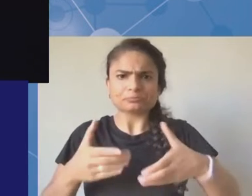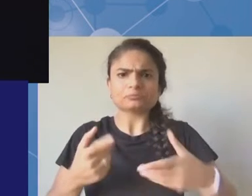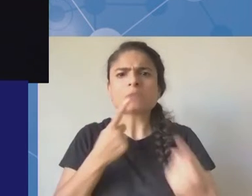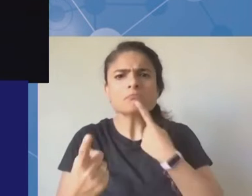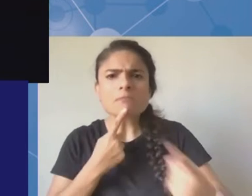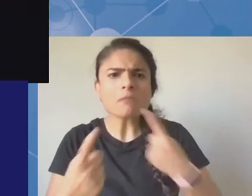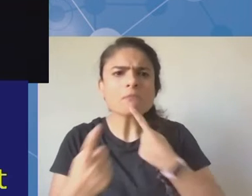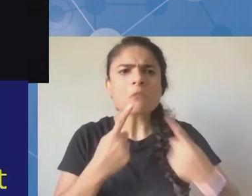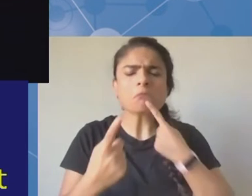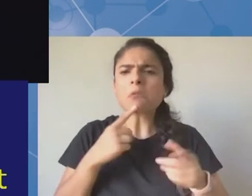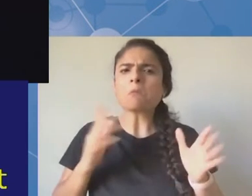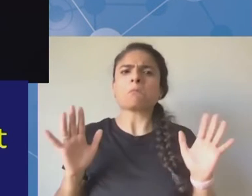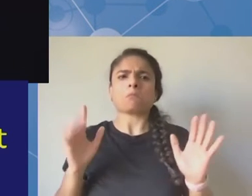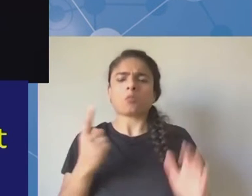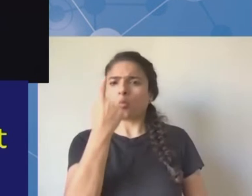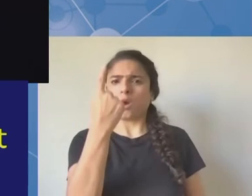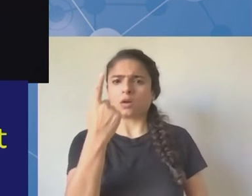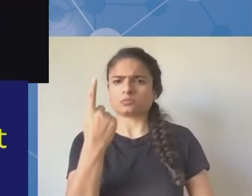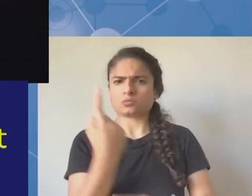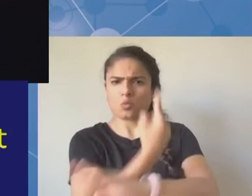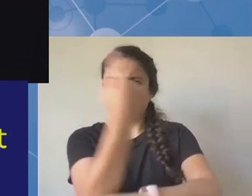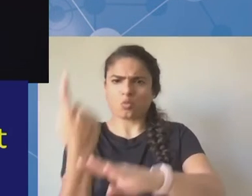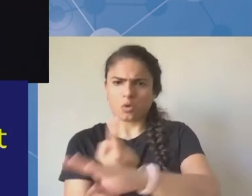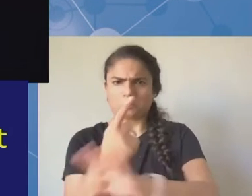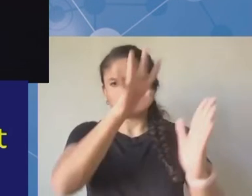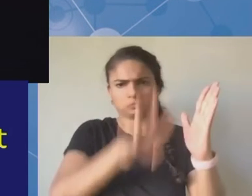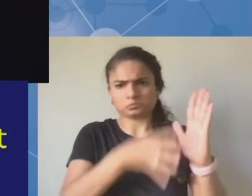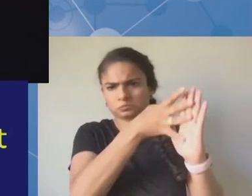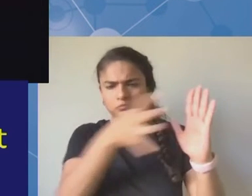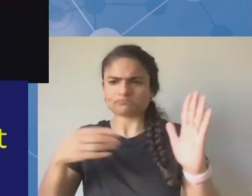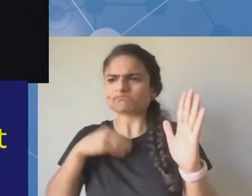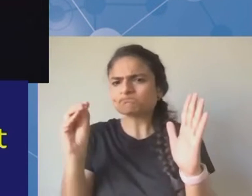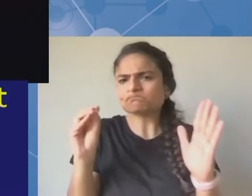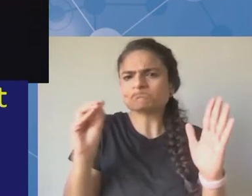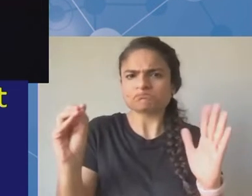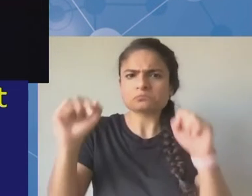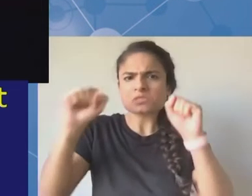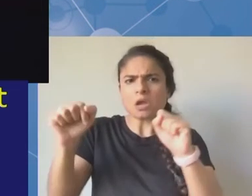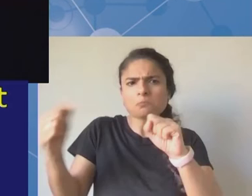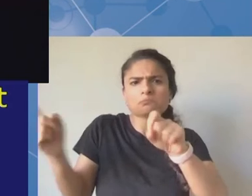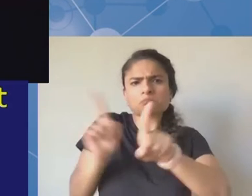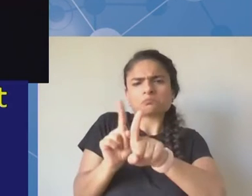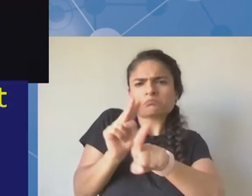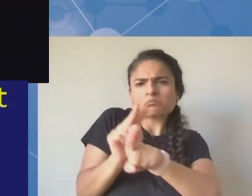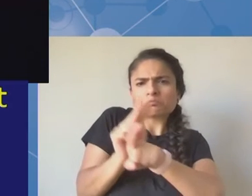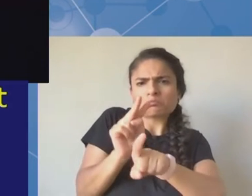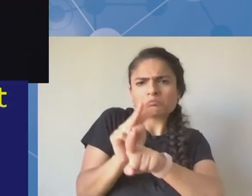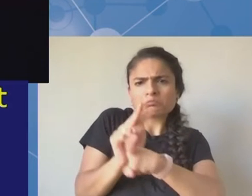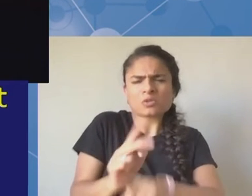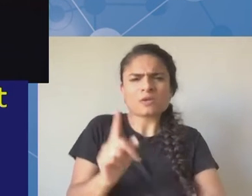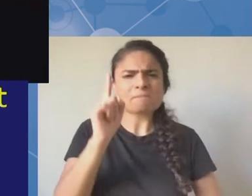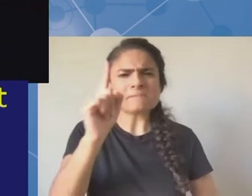haber podido utilizar varias salas de conferencia. Y yo he reservado una hora